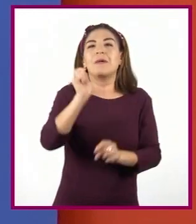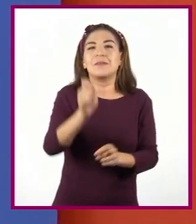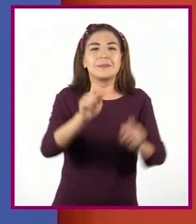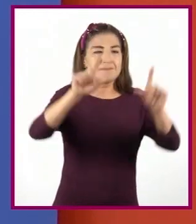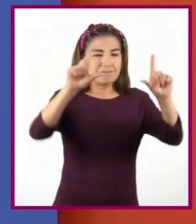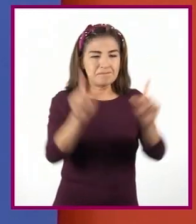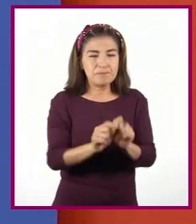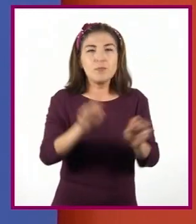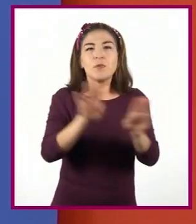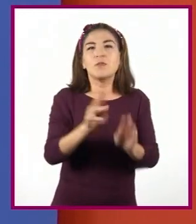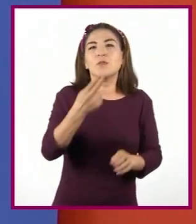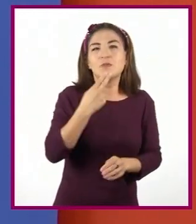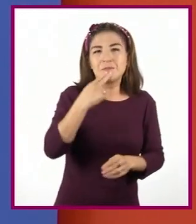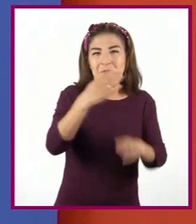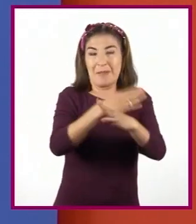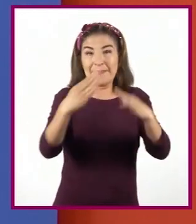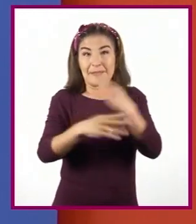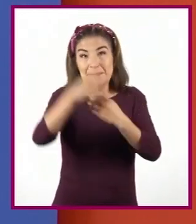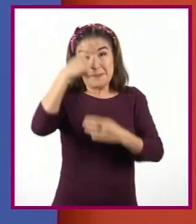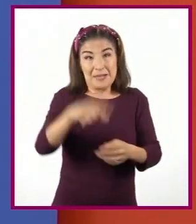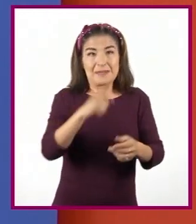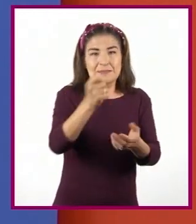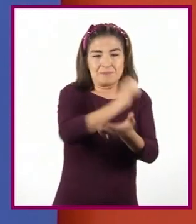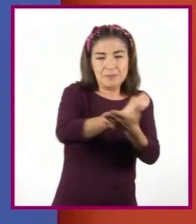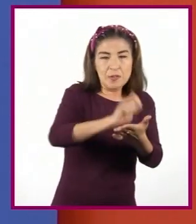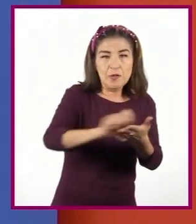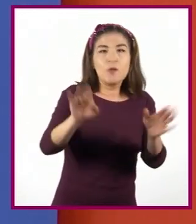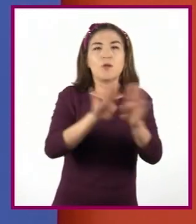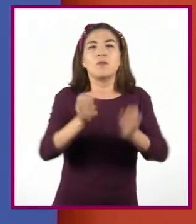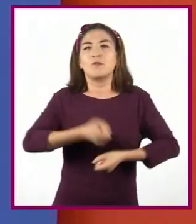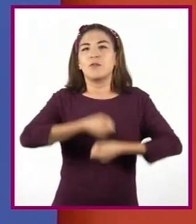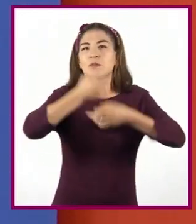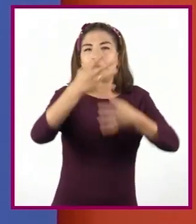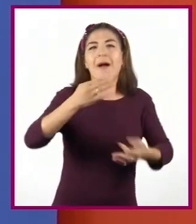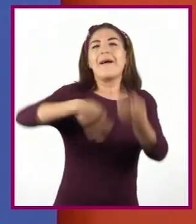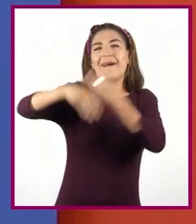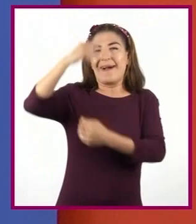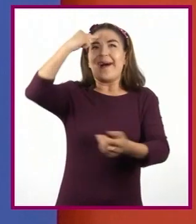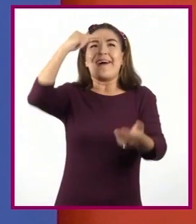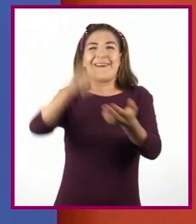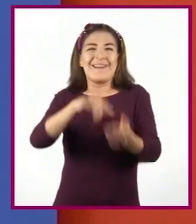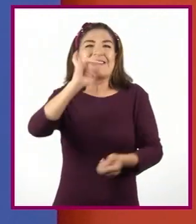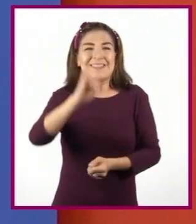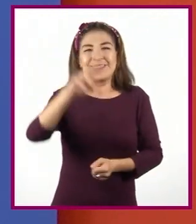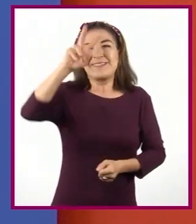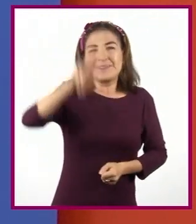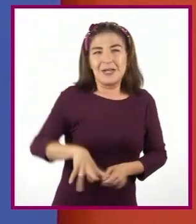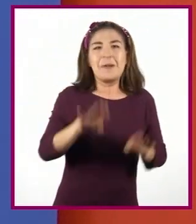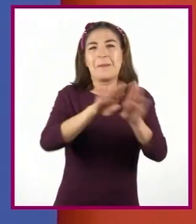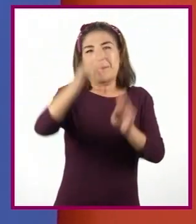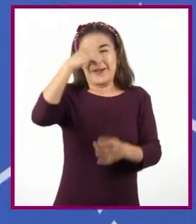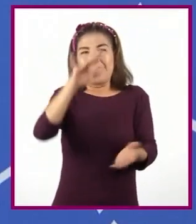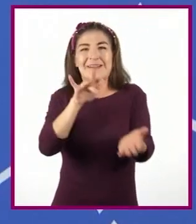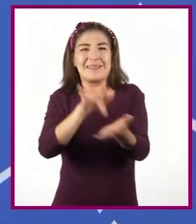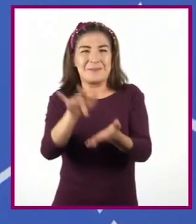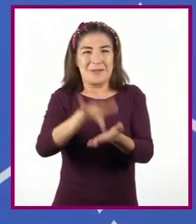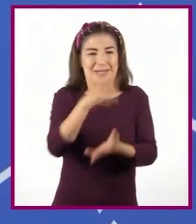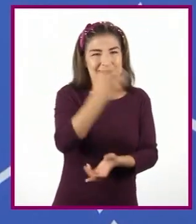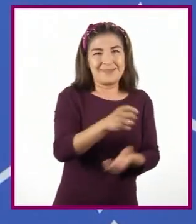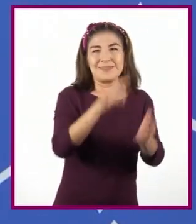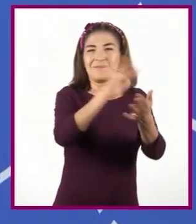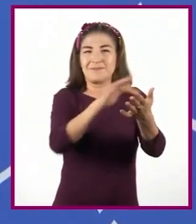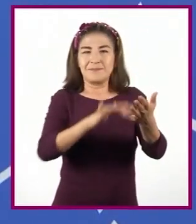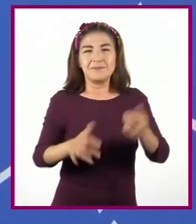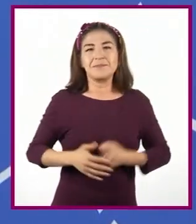narrativos. Estos deben servir para hacer más creíble nuestro cuento y dotarlo de aspectos que apoyen a la trama. ¿Qué